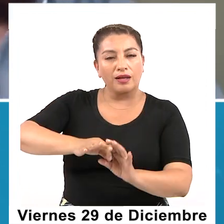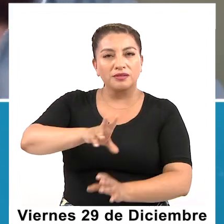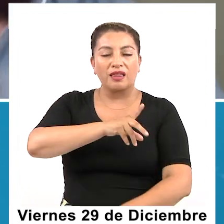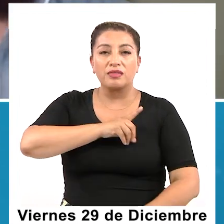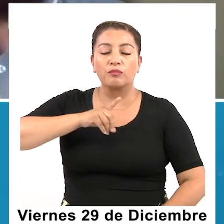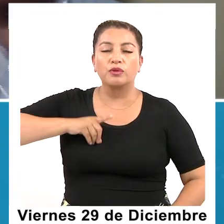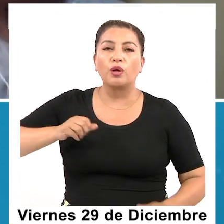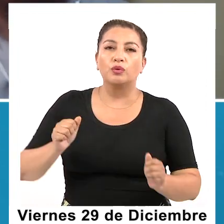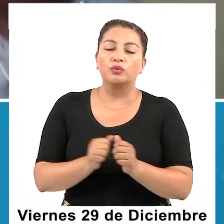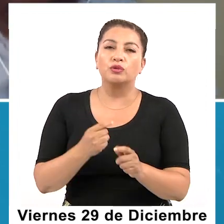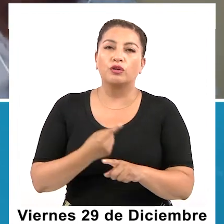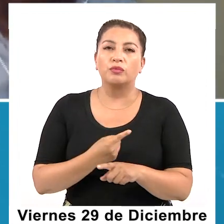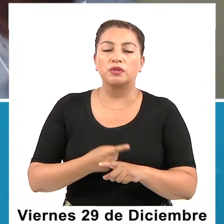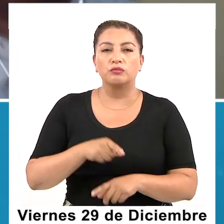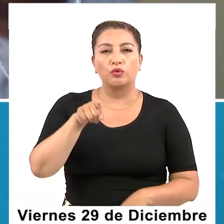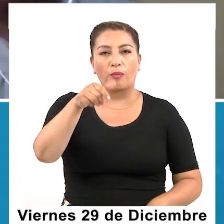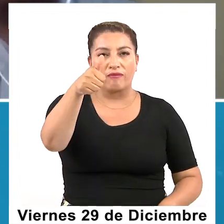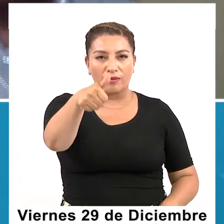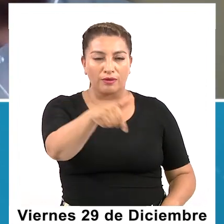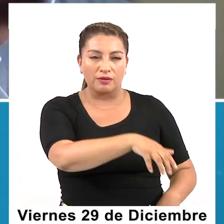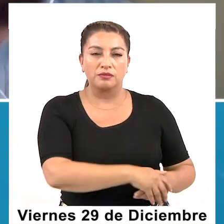diputado, por haber estado con nosotros. Que esté muy bien.